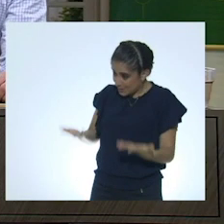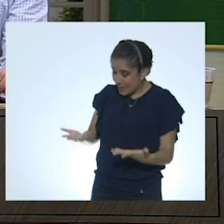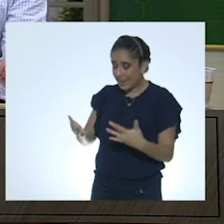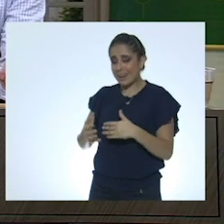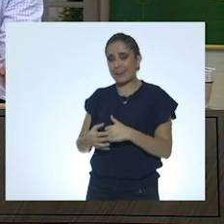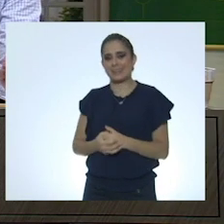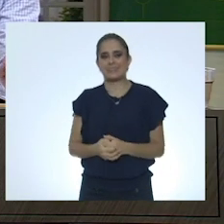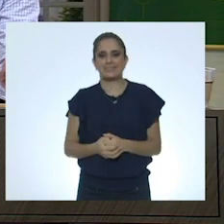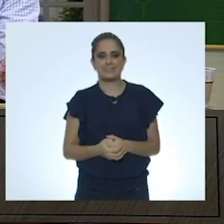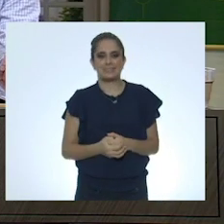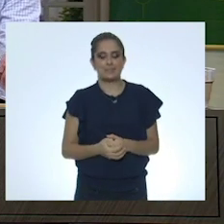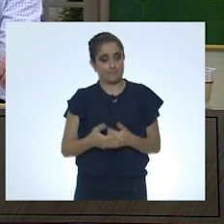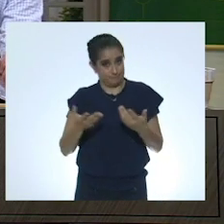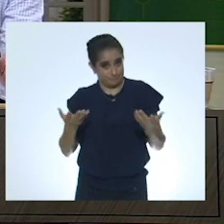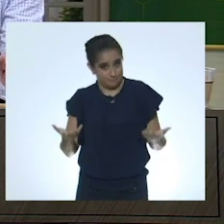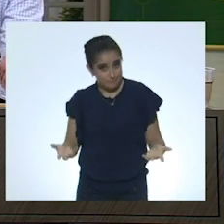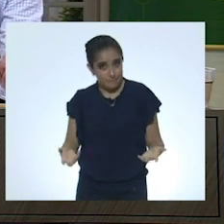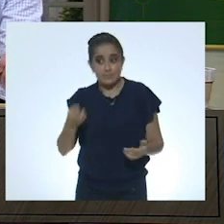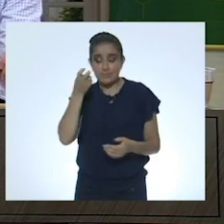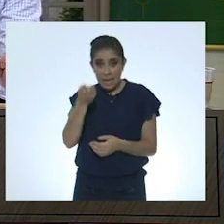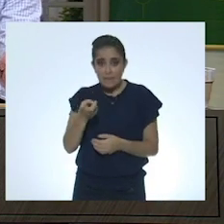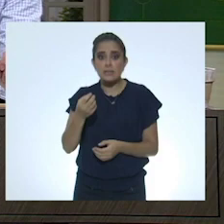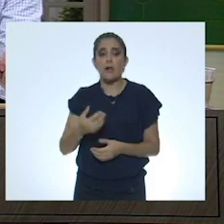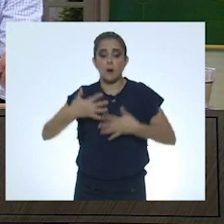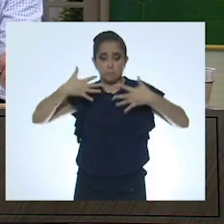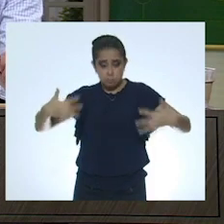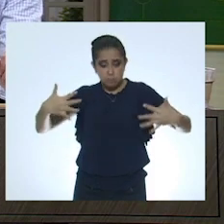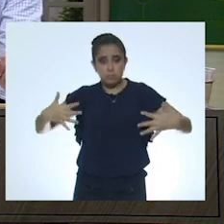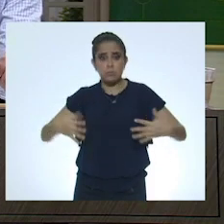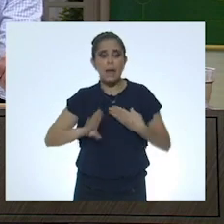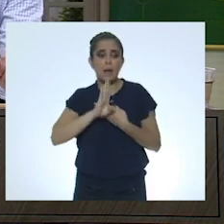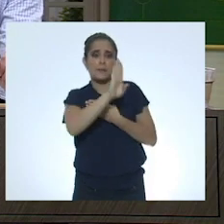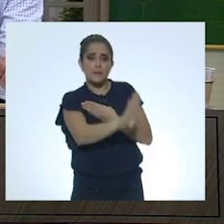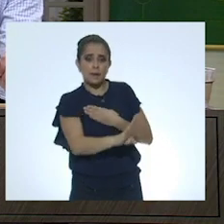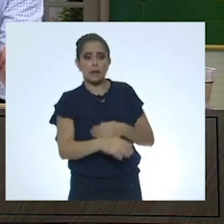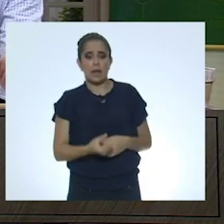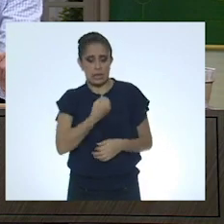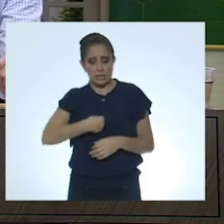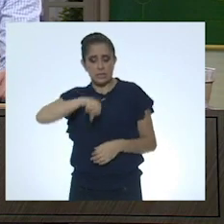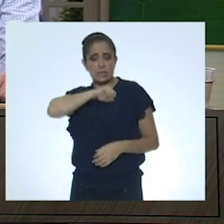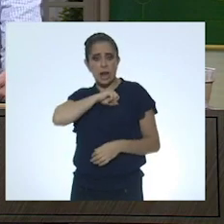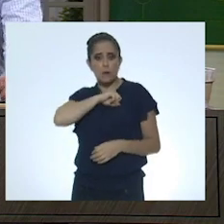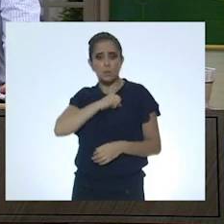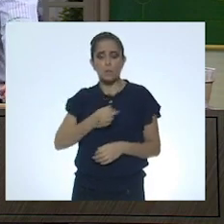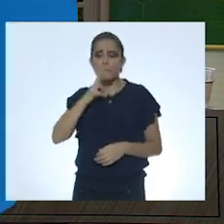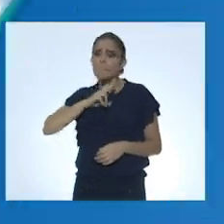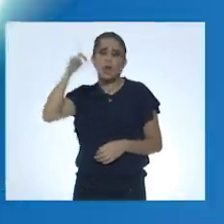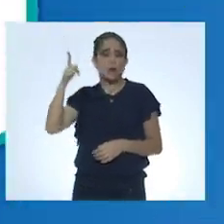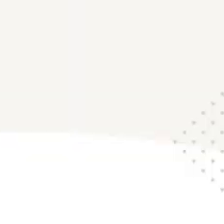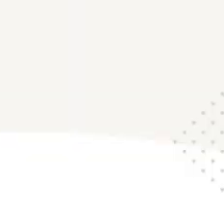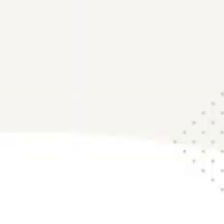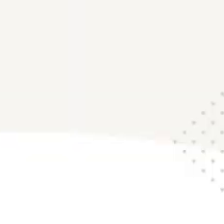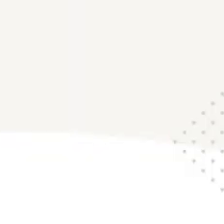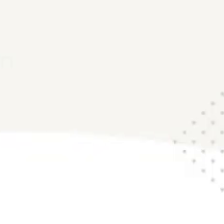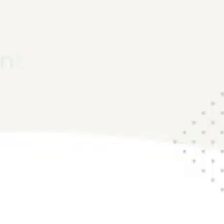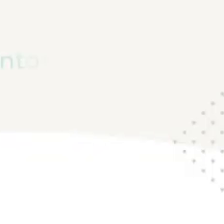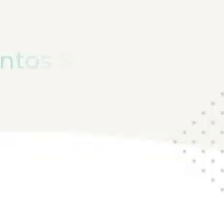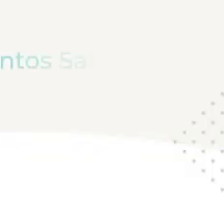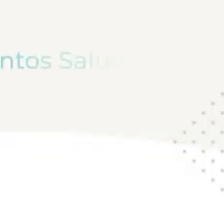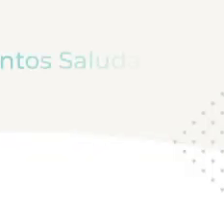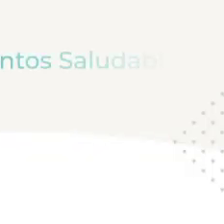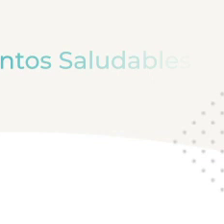Pero, ¿qué más necesitaríamos para reducir la obesidad y estar sanos? Veamos el siguiente video.